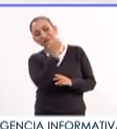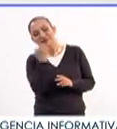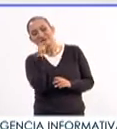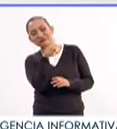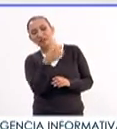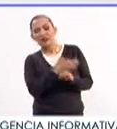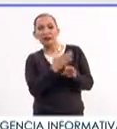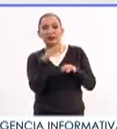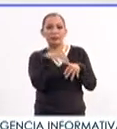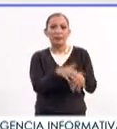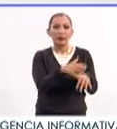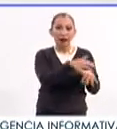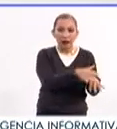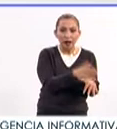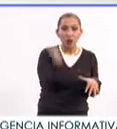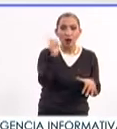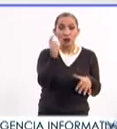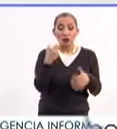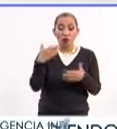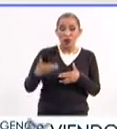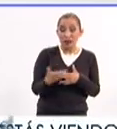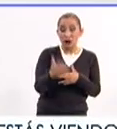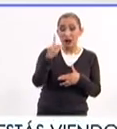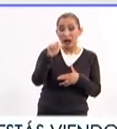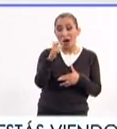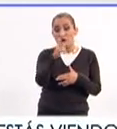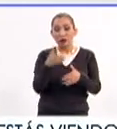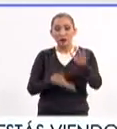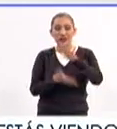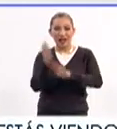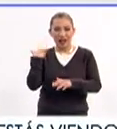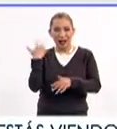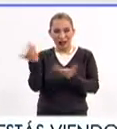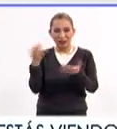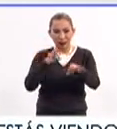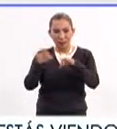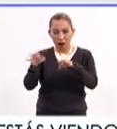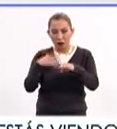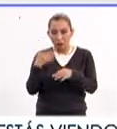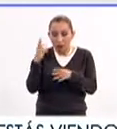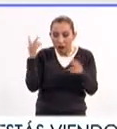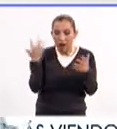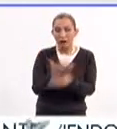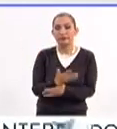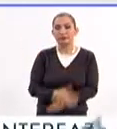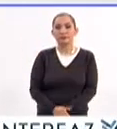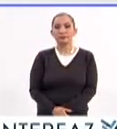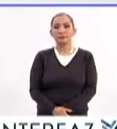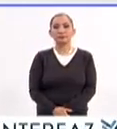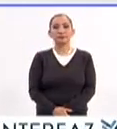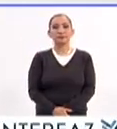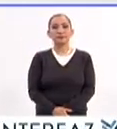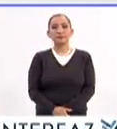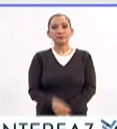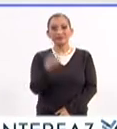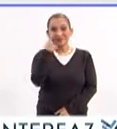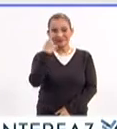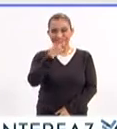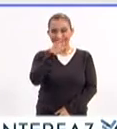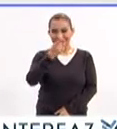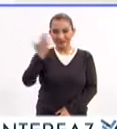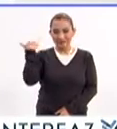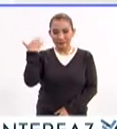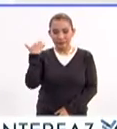que encuentra los océanos, los ríos, los lagos, cuando sale usted a hacer trabajo de campo. Pues mire, como le